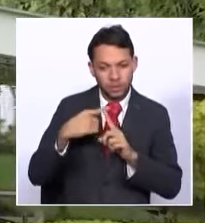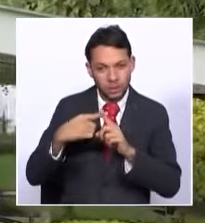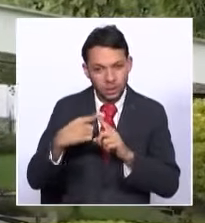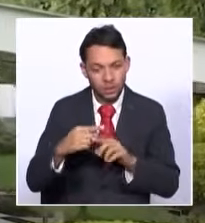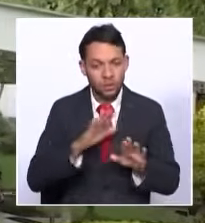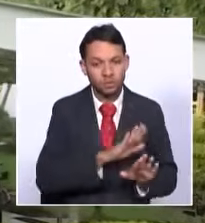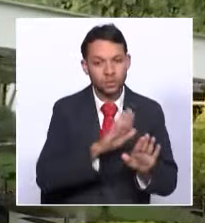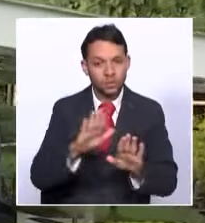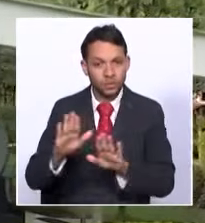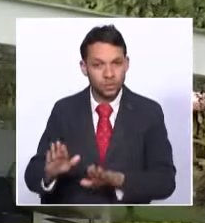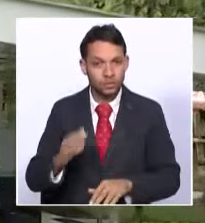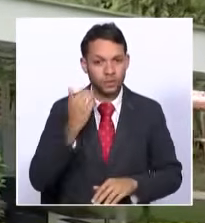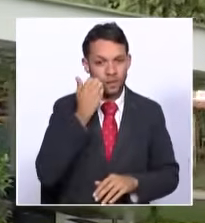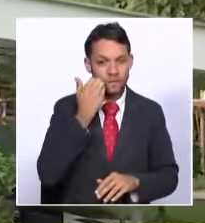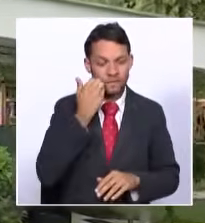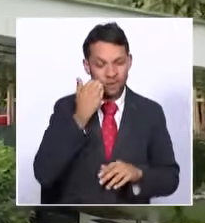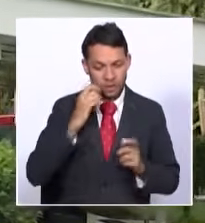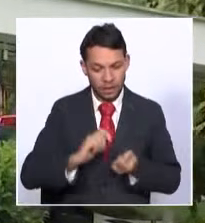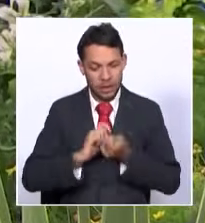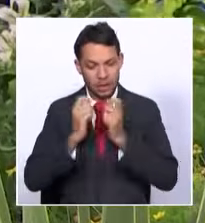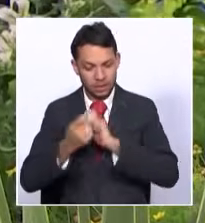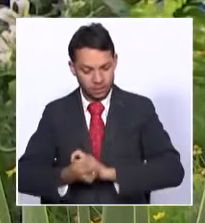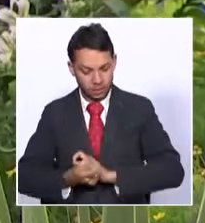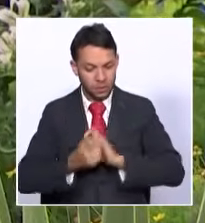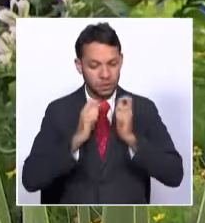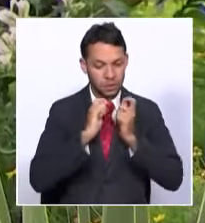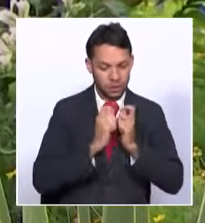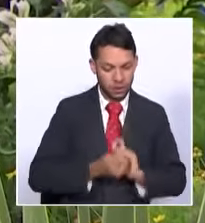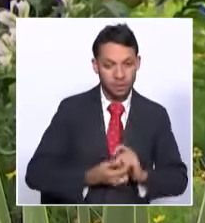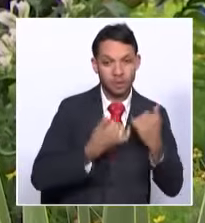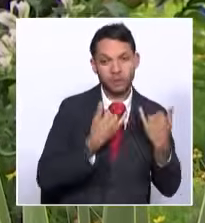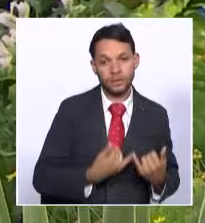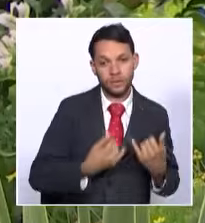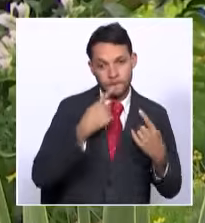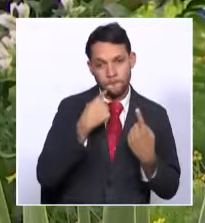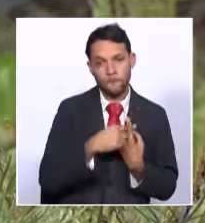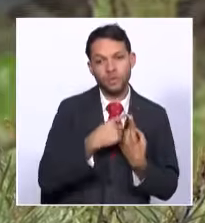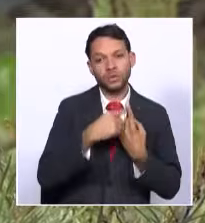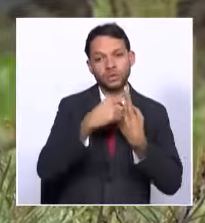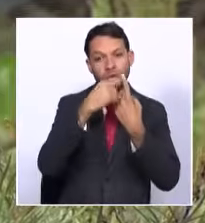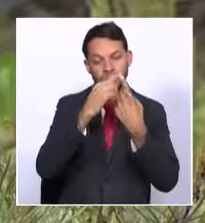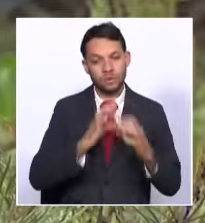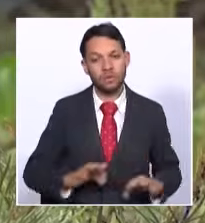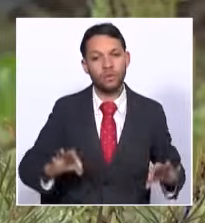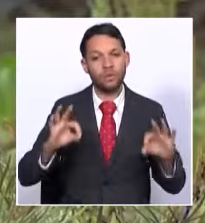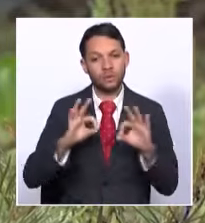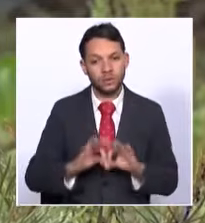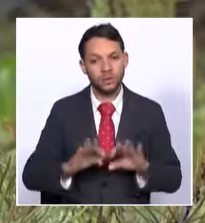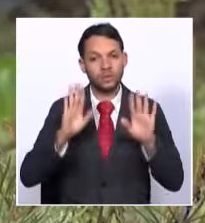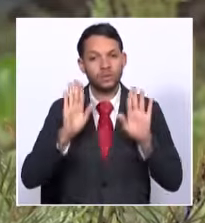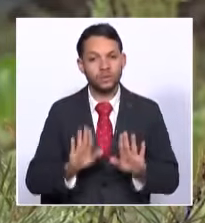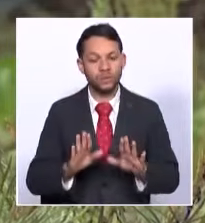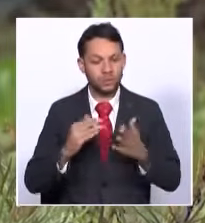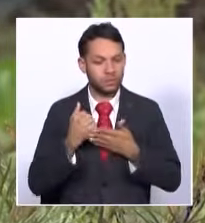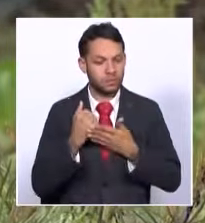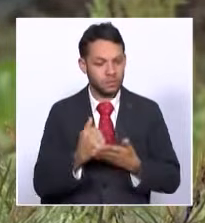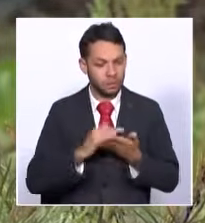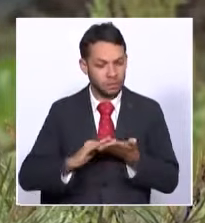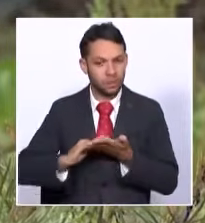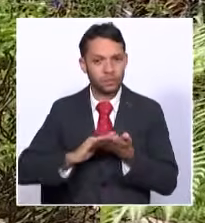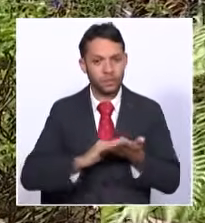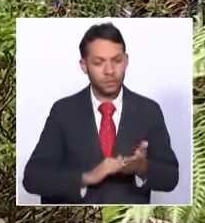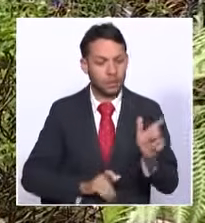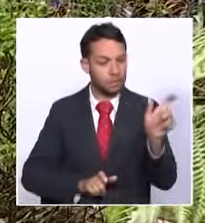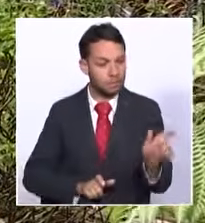enfermedad cambiara y pasara a un aspecto diferente de la enfermedad, del concepto del